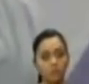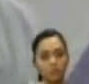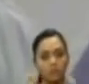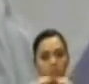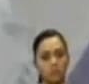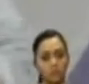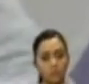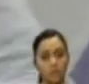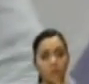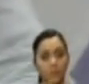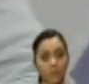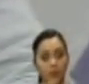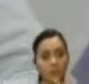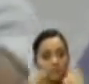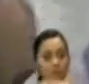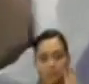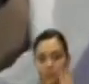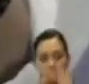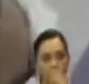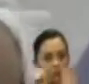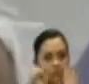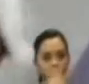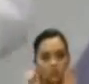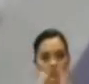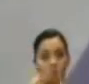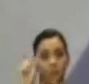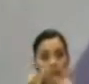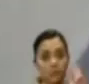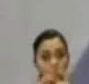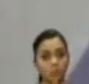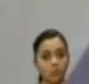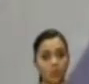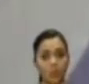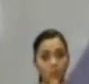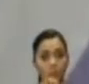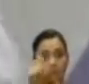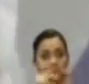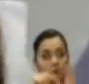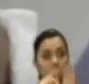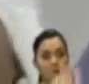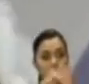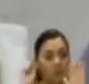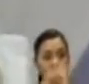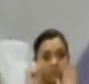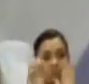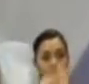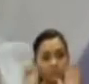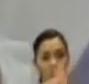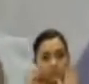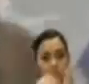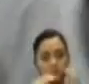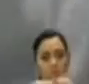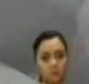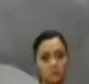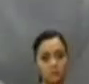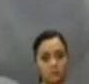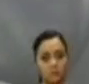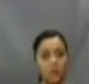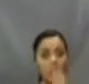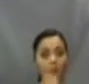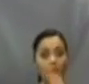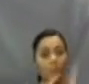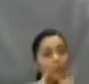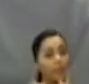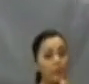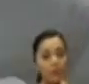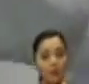bancos, saquen toda la plata, y empiezan a sacar la plata, el sistema bancario en cualquier país del mundo se basa en la confianza. Nunca hay